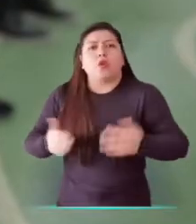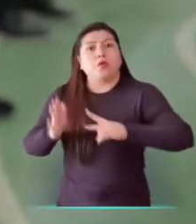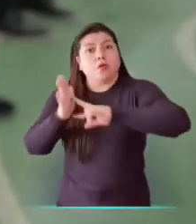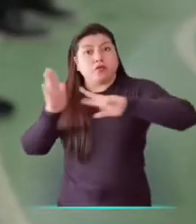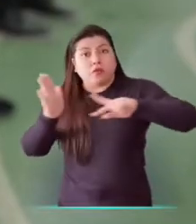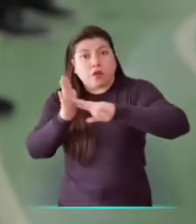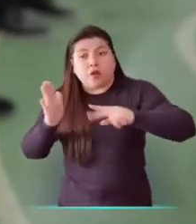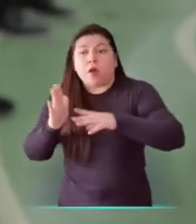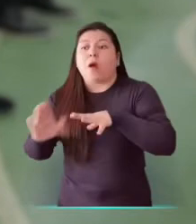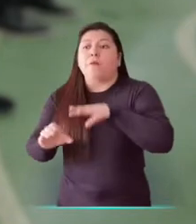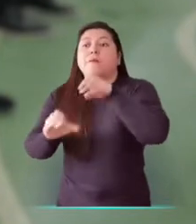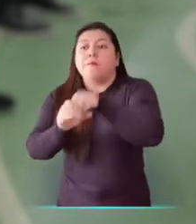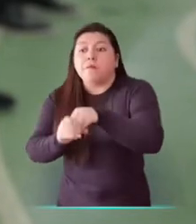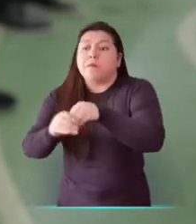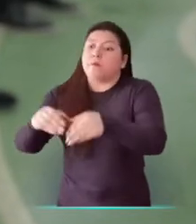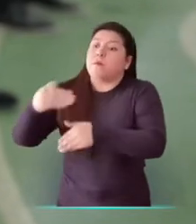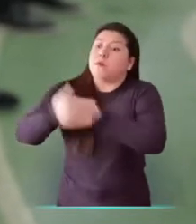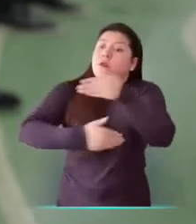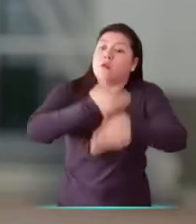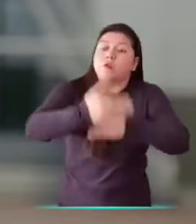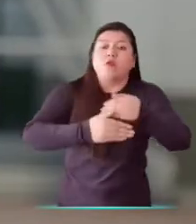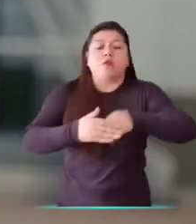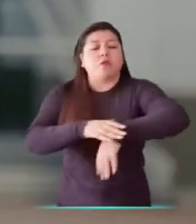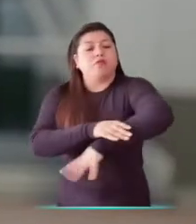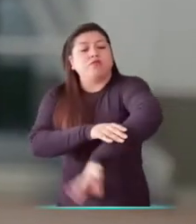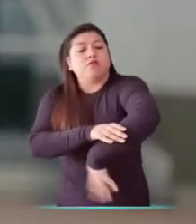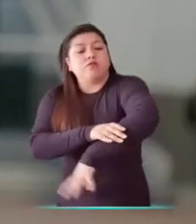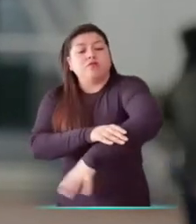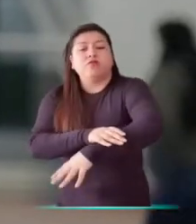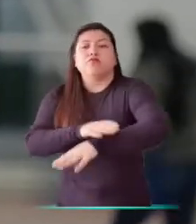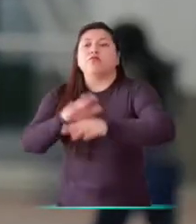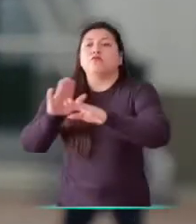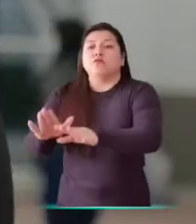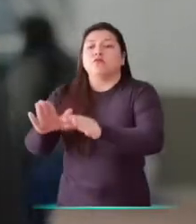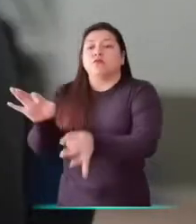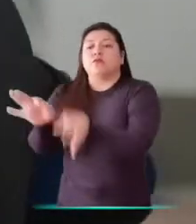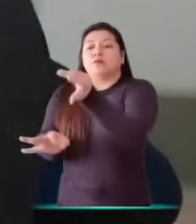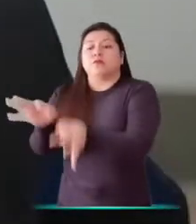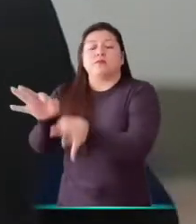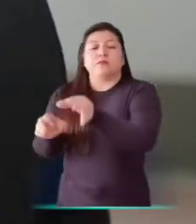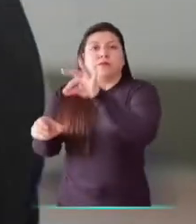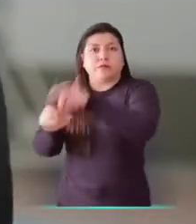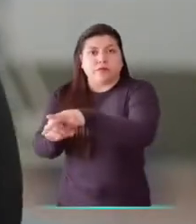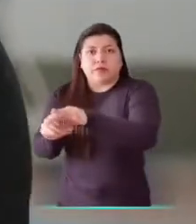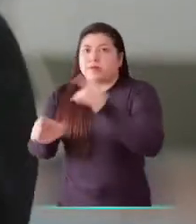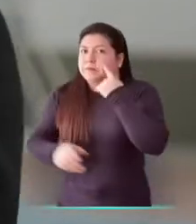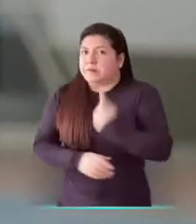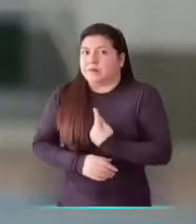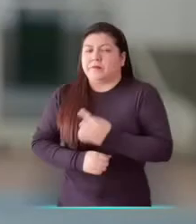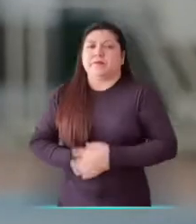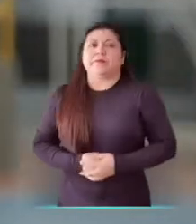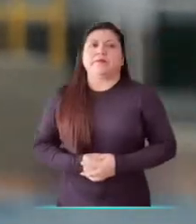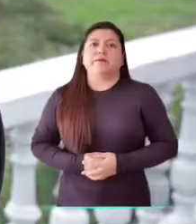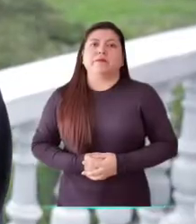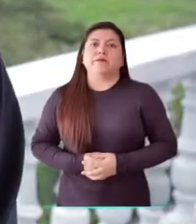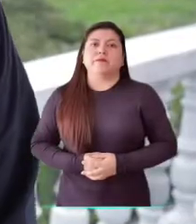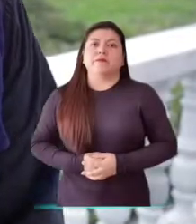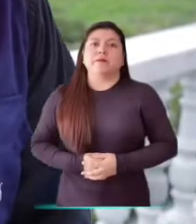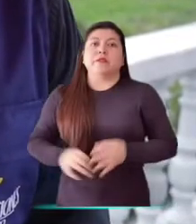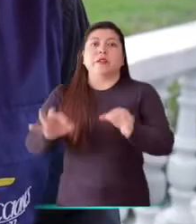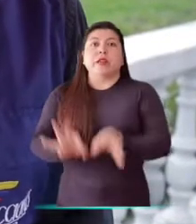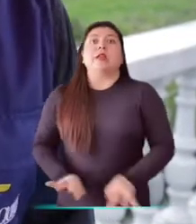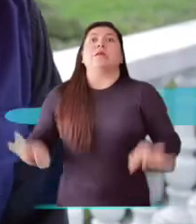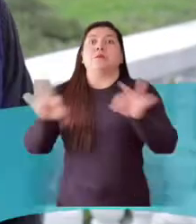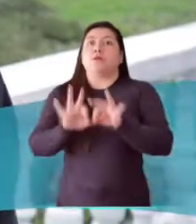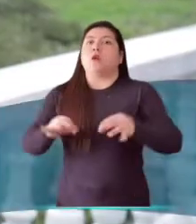la conformación de la tecnología que soporta el proceso de sorteo de jurados de votación particularmente.